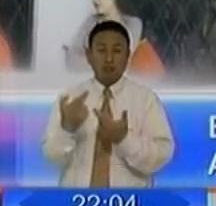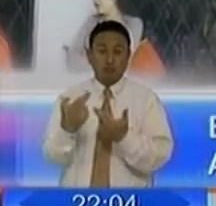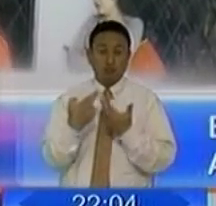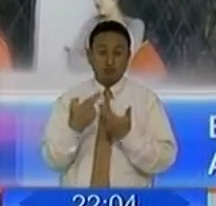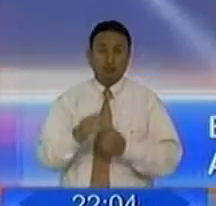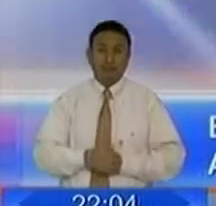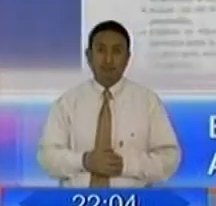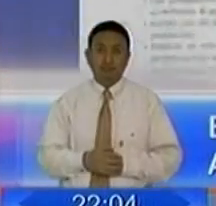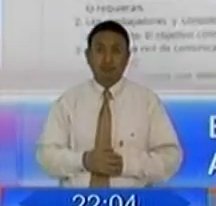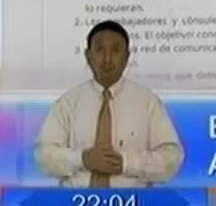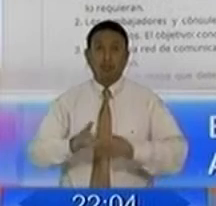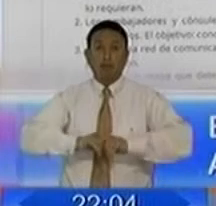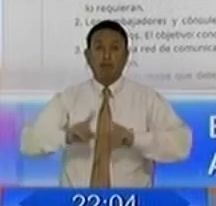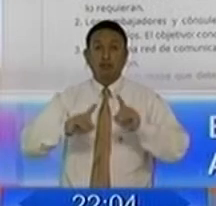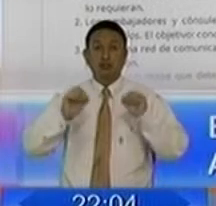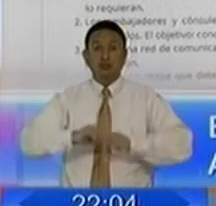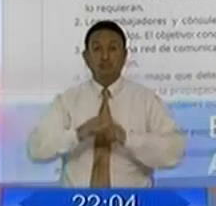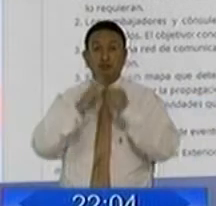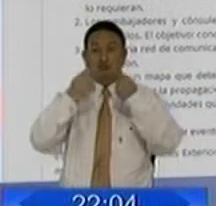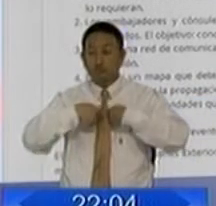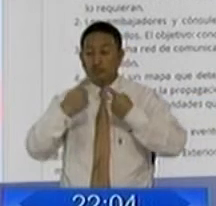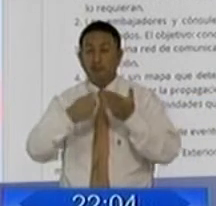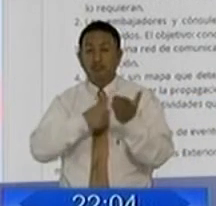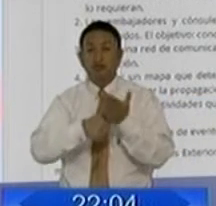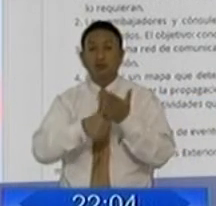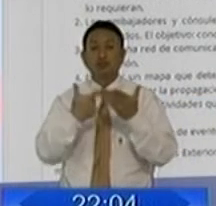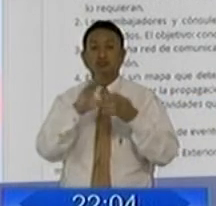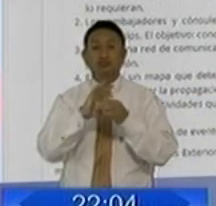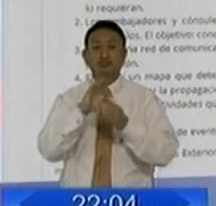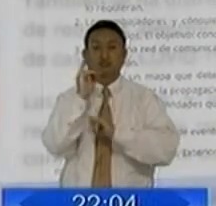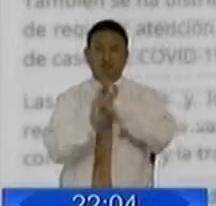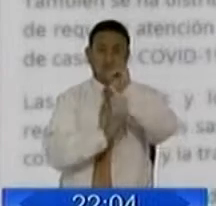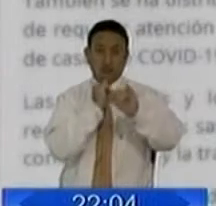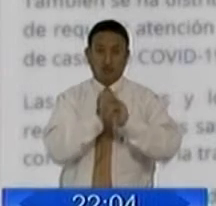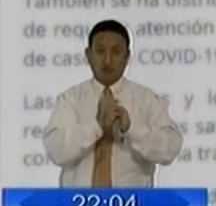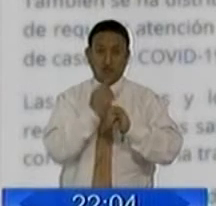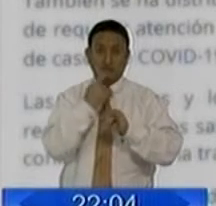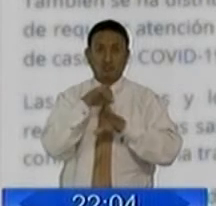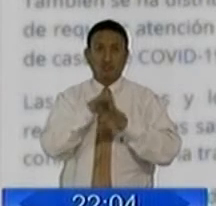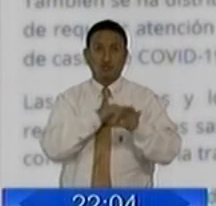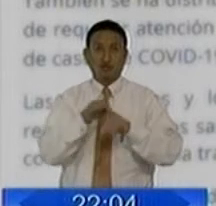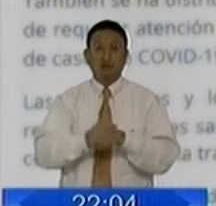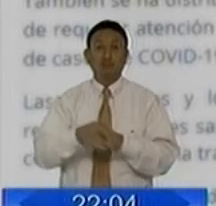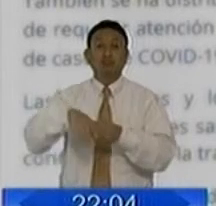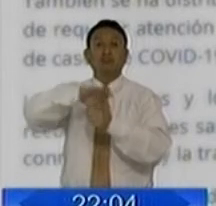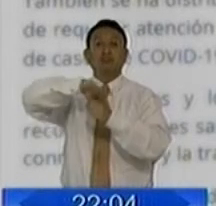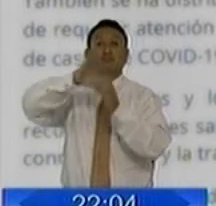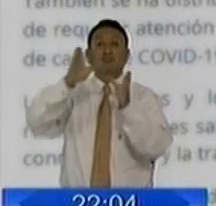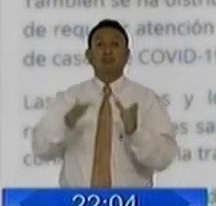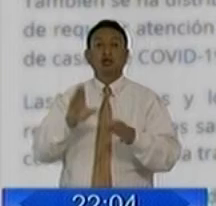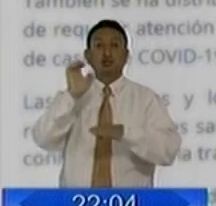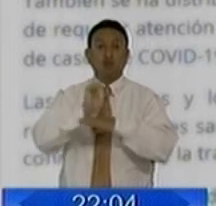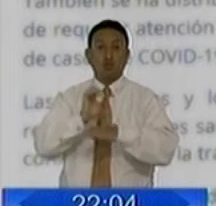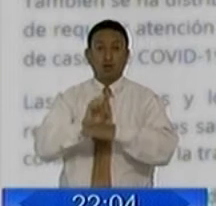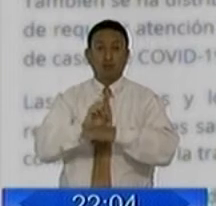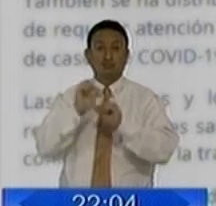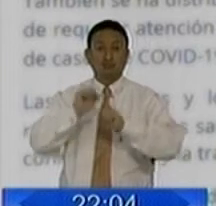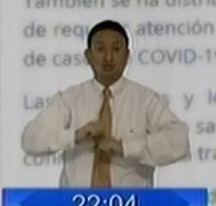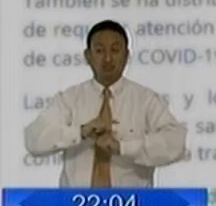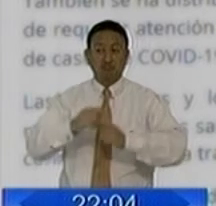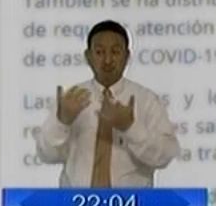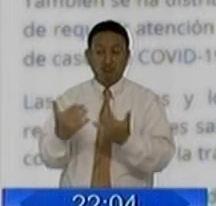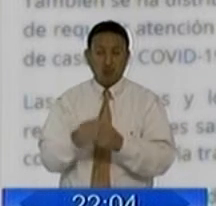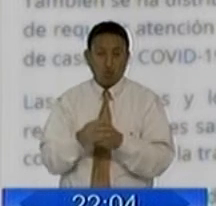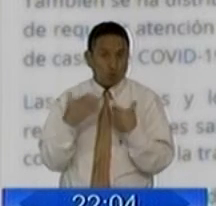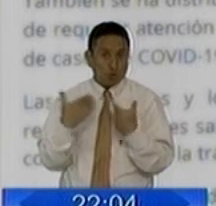respuesta. Sin embargo, a través de un comunicado, el Ministerio de Relaciones Exteriores aclaró que las embajadas consulares del Ecuador están atentas a